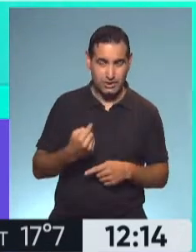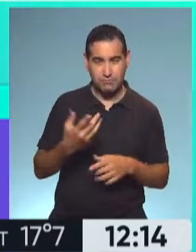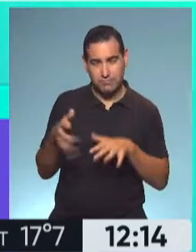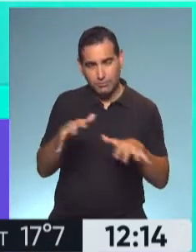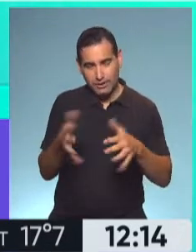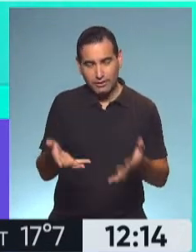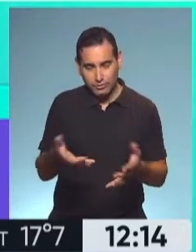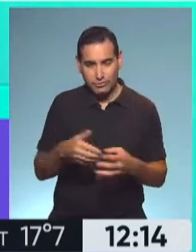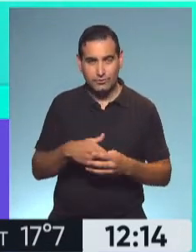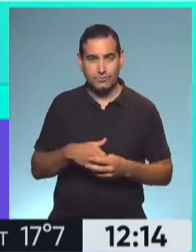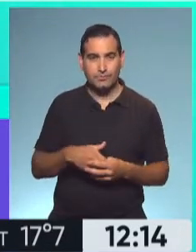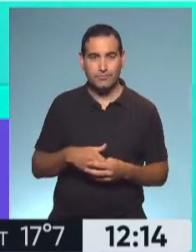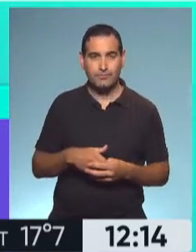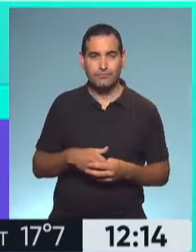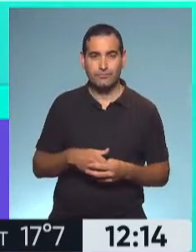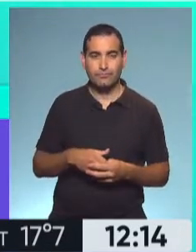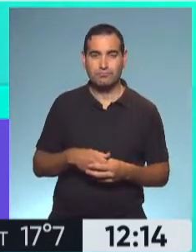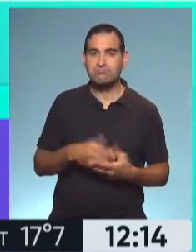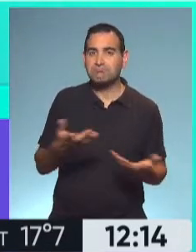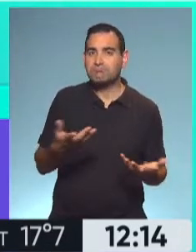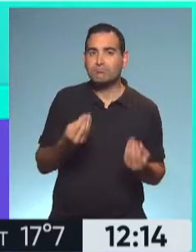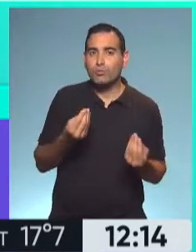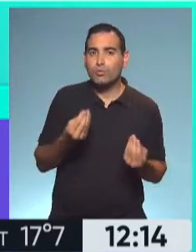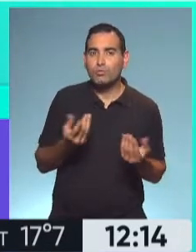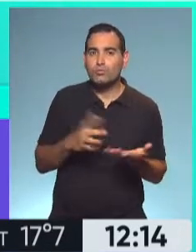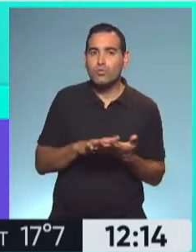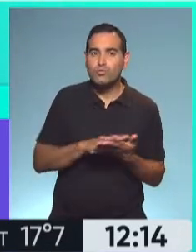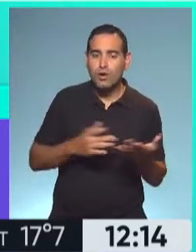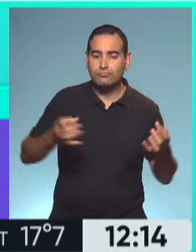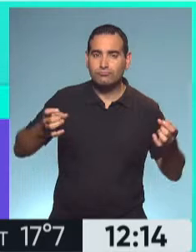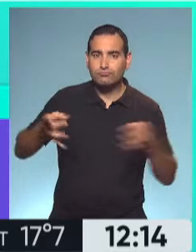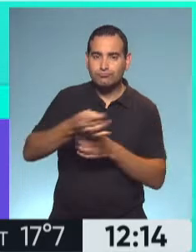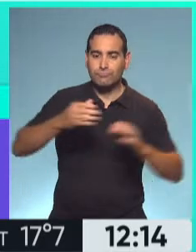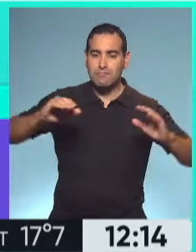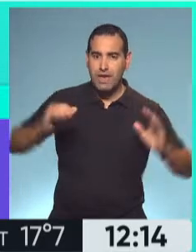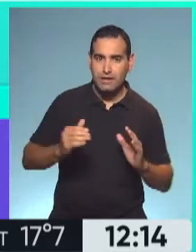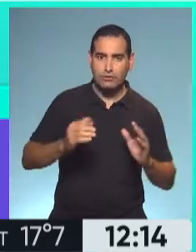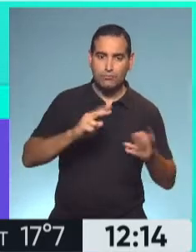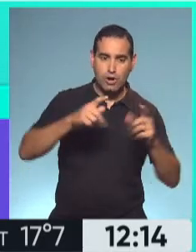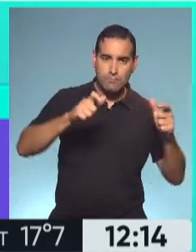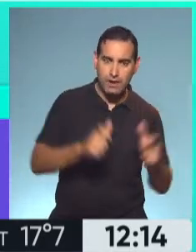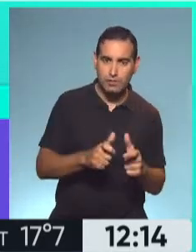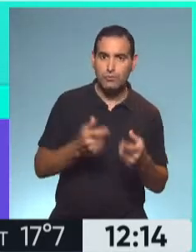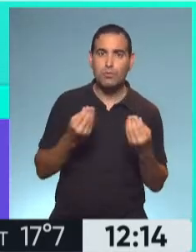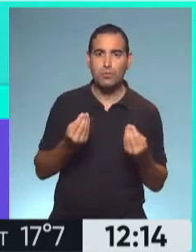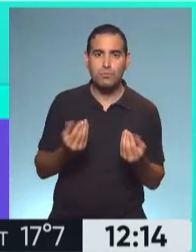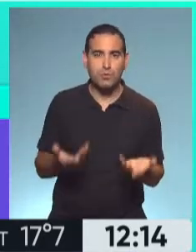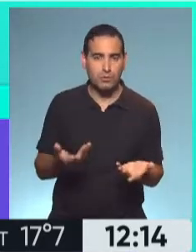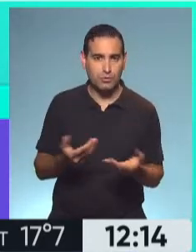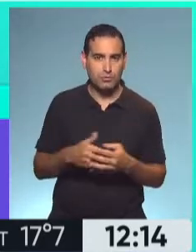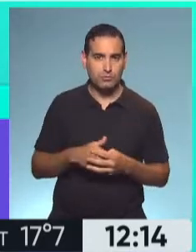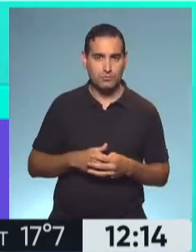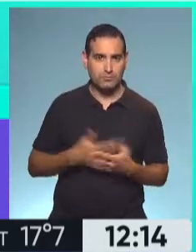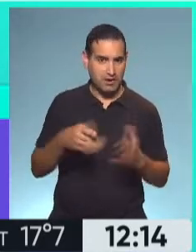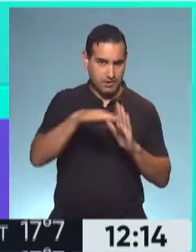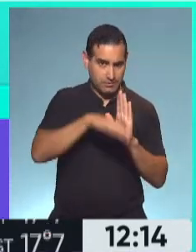aproximado, por supuesto. A ver, ¿qué se debería hacer justamente para bajar estas cifras, tanto de fallecidos como de infectados? ¿Profundizar